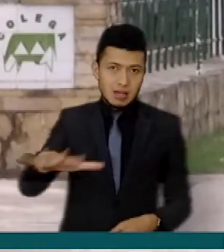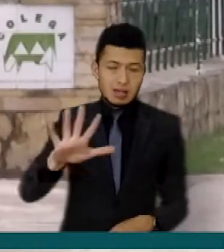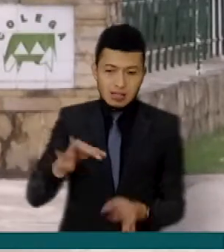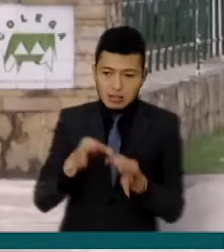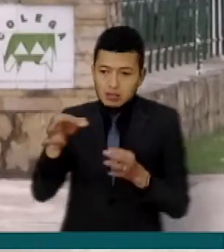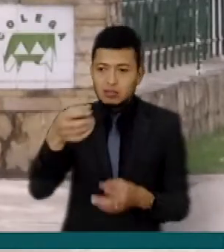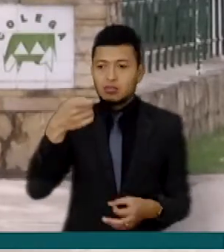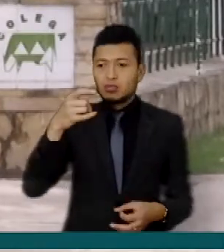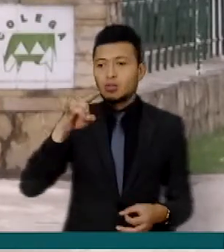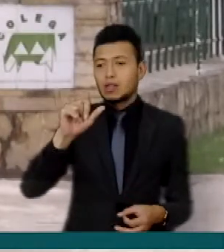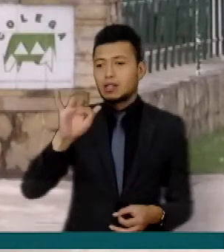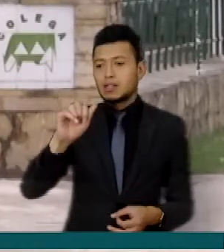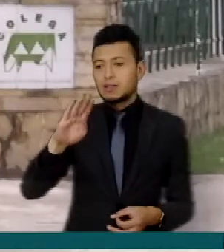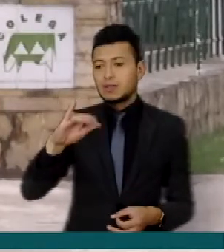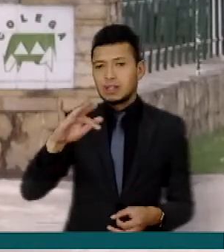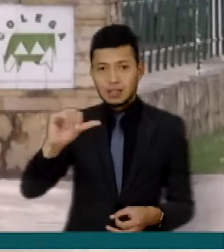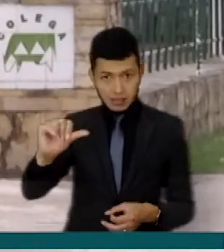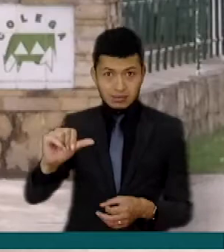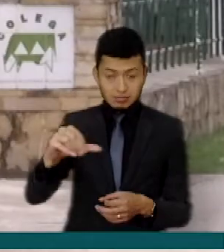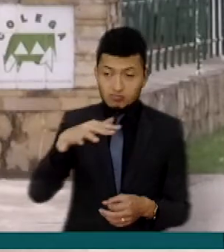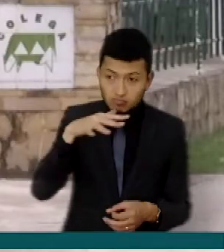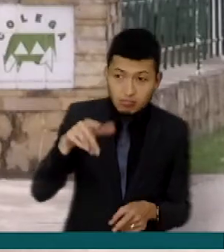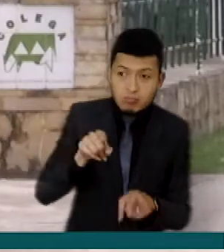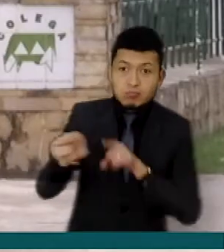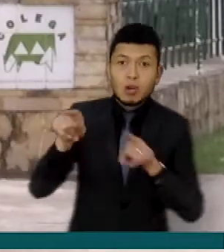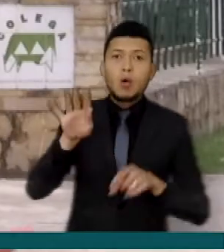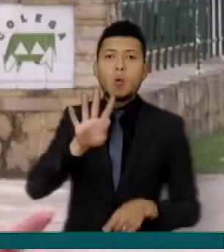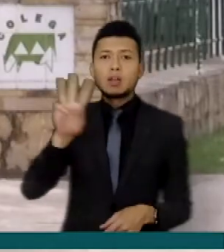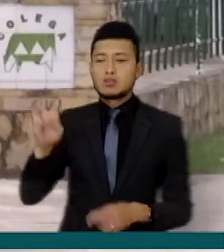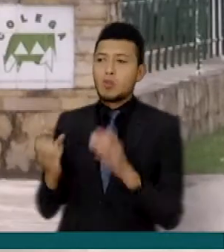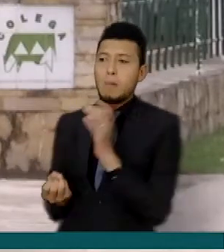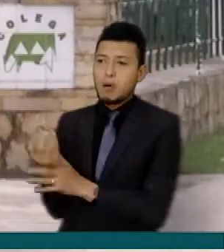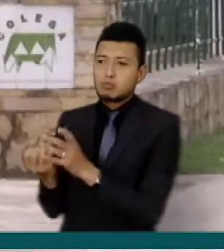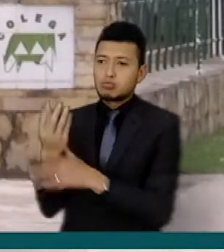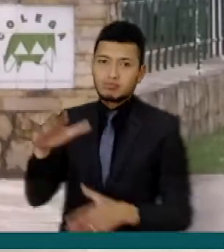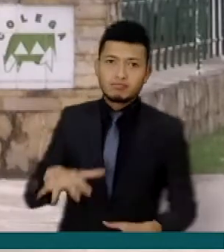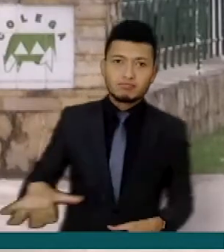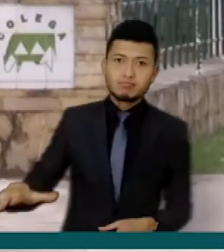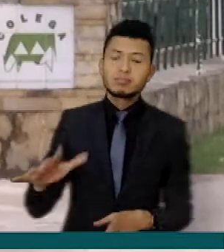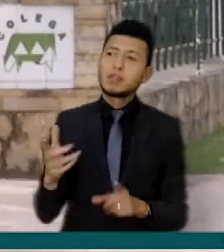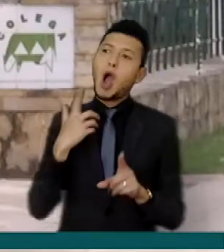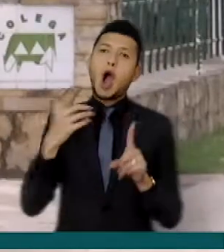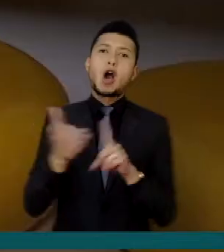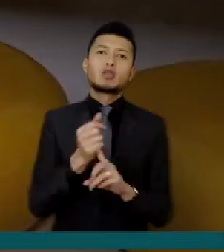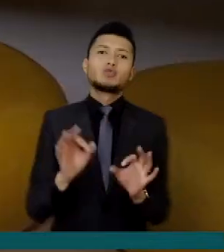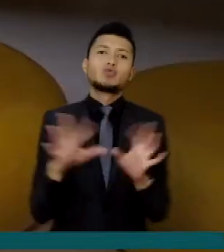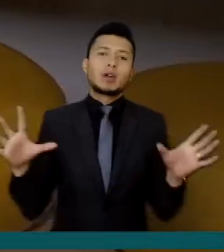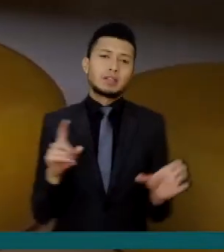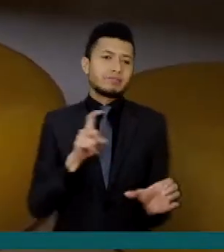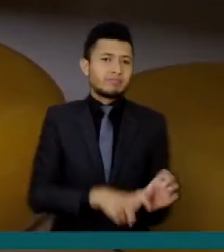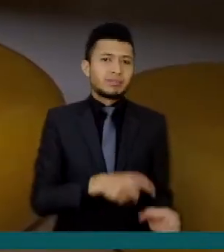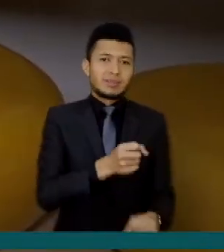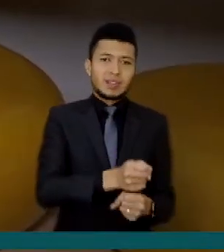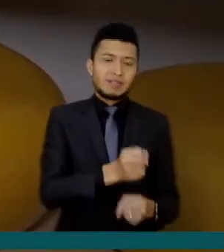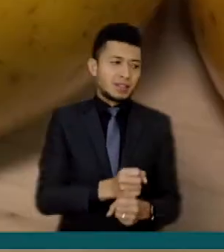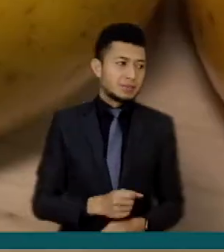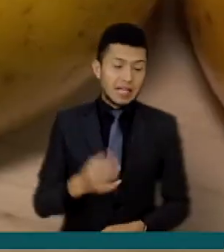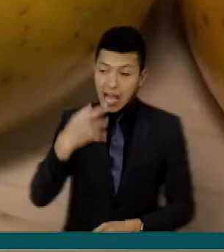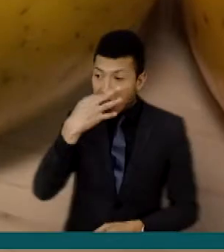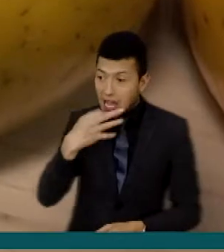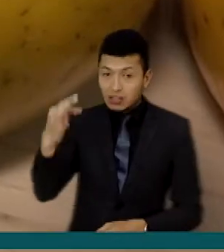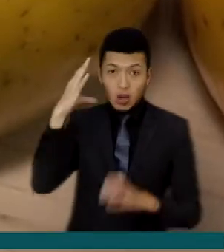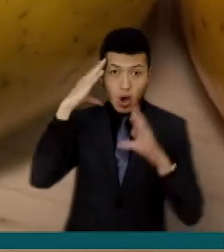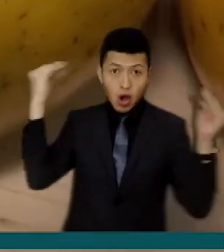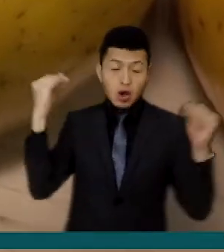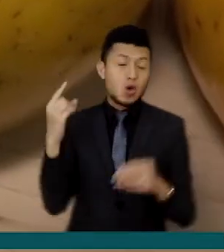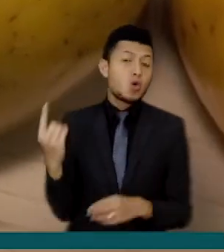vereda Monquentiva, 48 pequeños productores de la región encontraron una opción de empleo. Este es el único queso